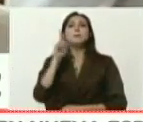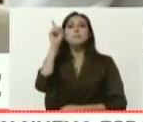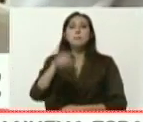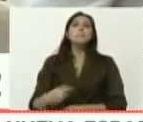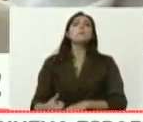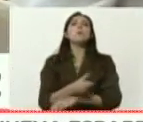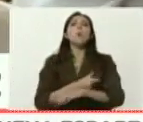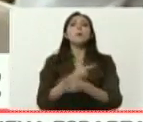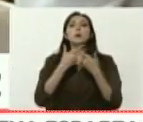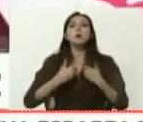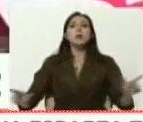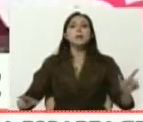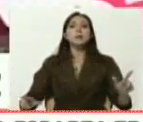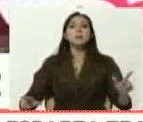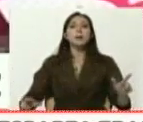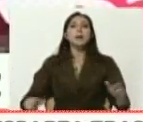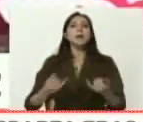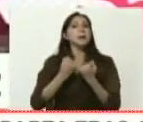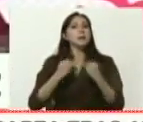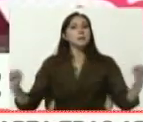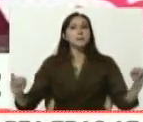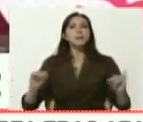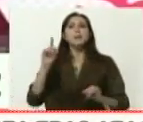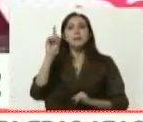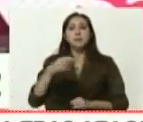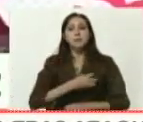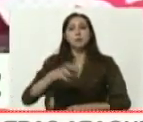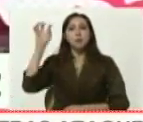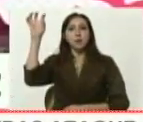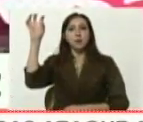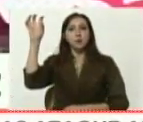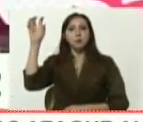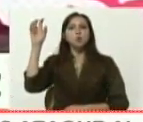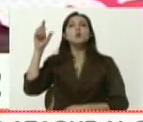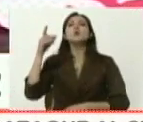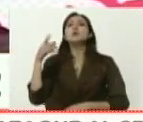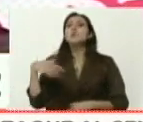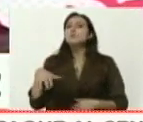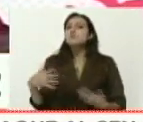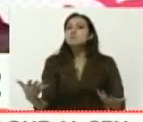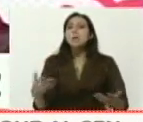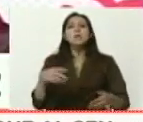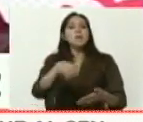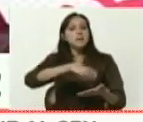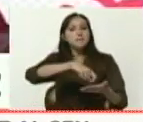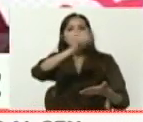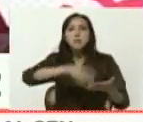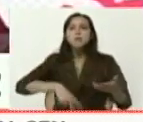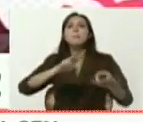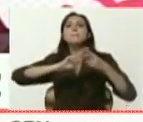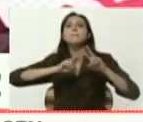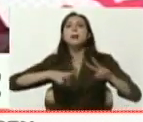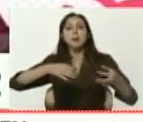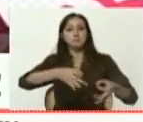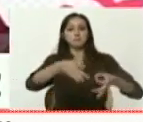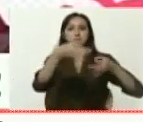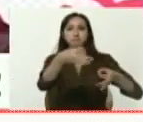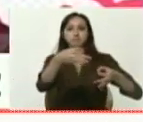libre, independiente y soberano, en la cual se firme un tratado de paz y